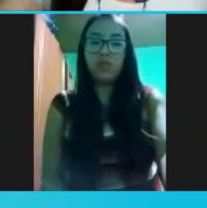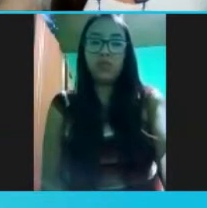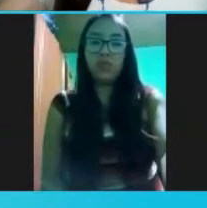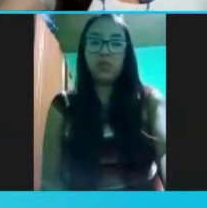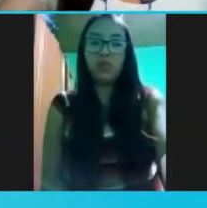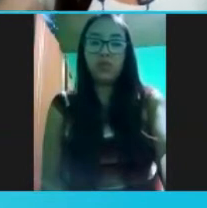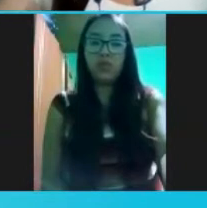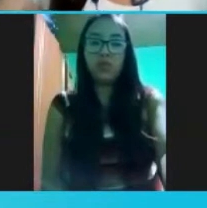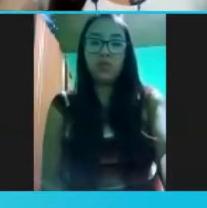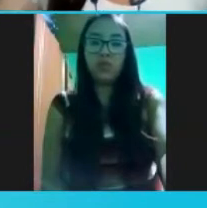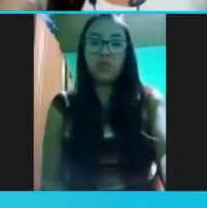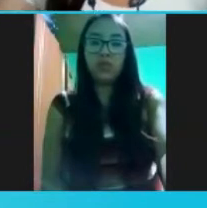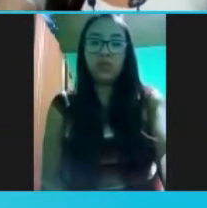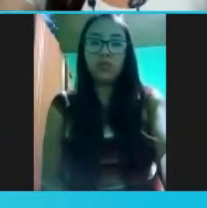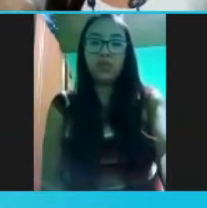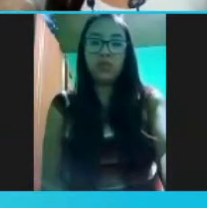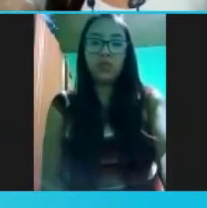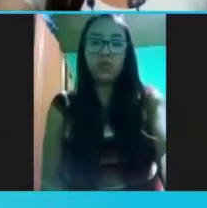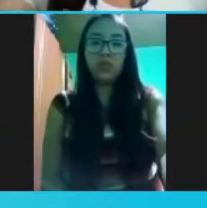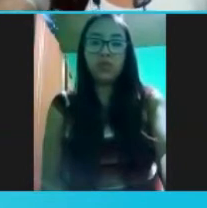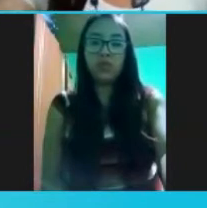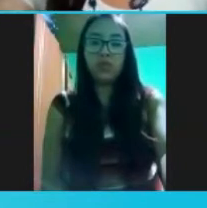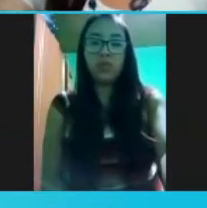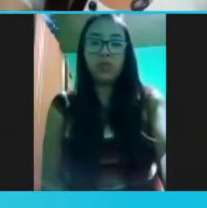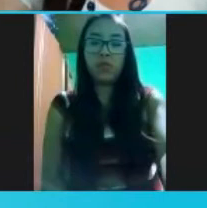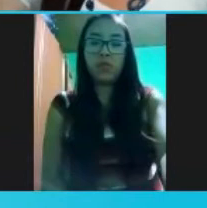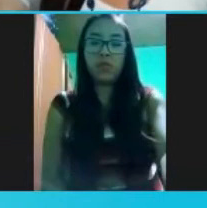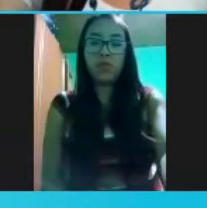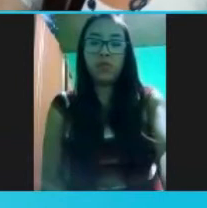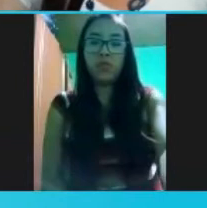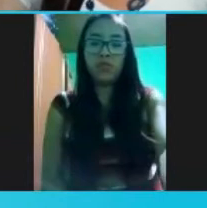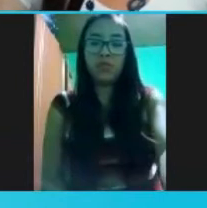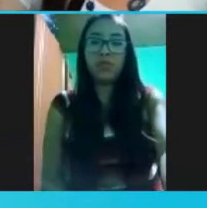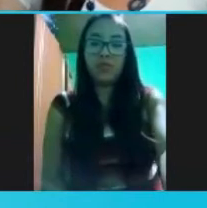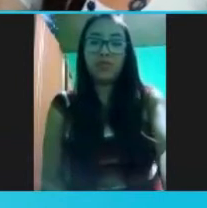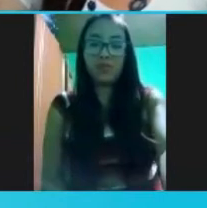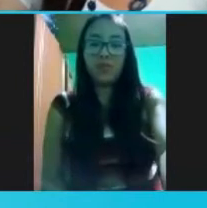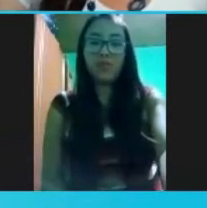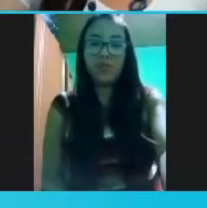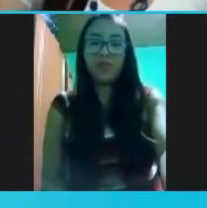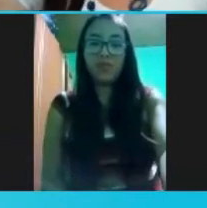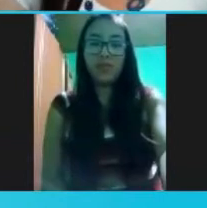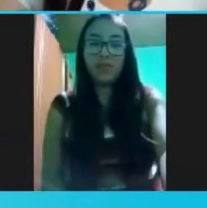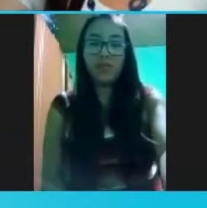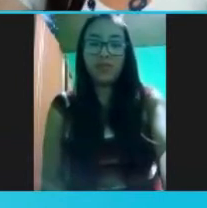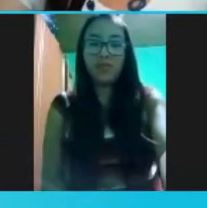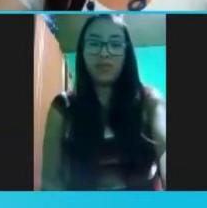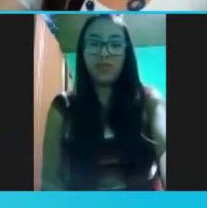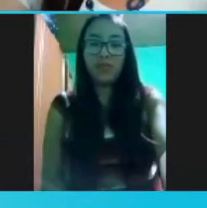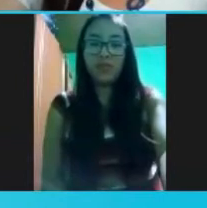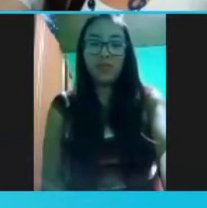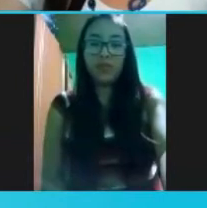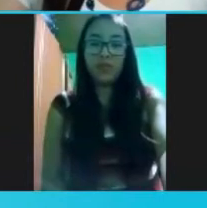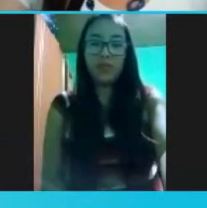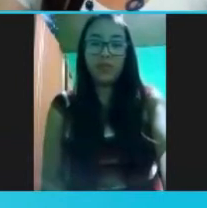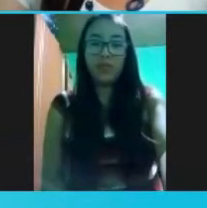en esto se ha mejorado, ¿verdad? Porque a veces se manejan los programas que se manejan desde años anteriores, ¿verdad? Entonces sí, podríamos decir de que